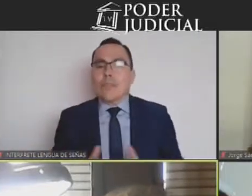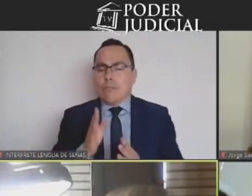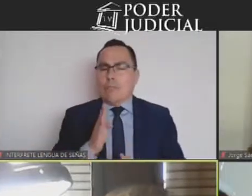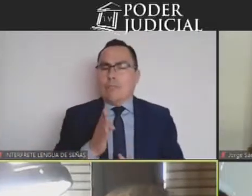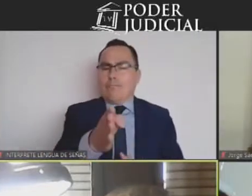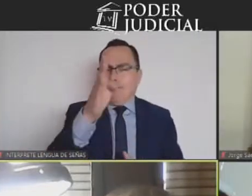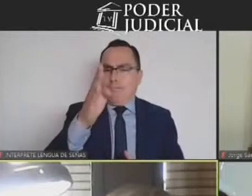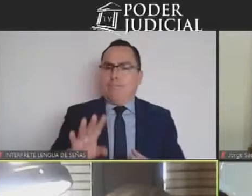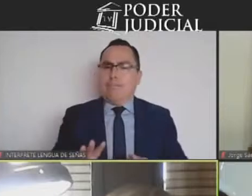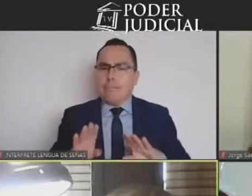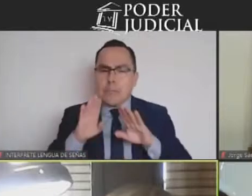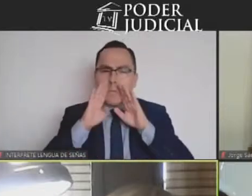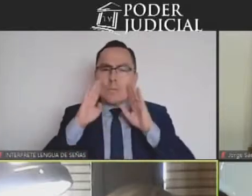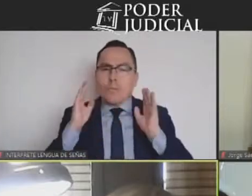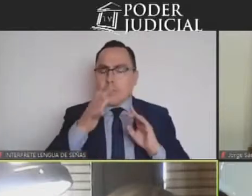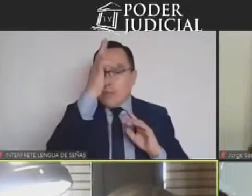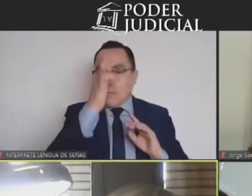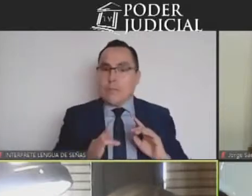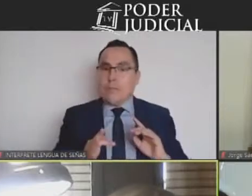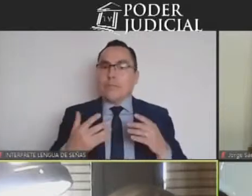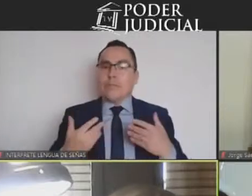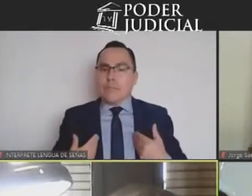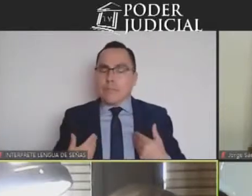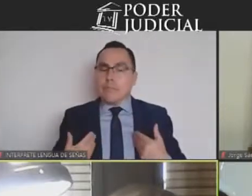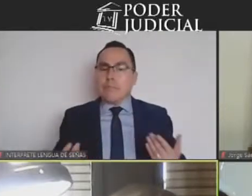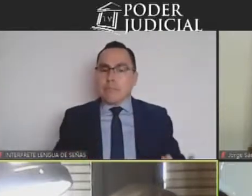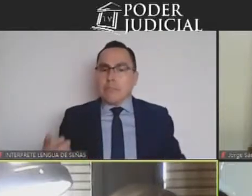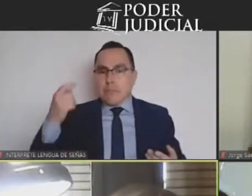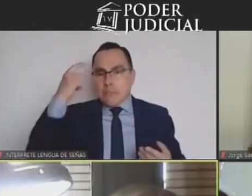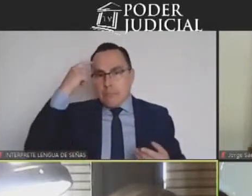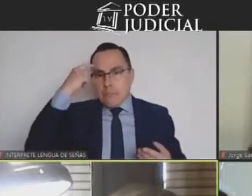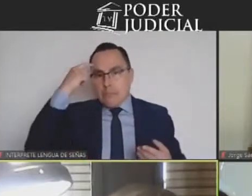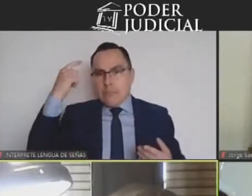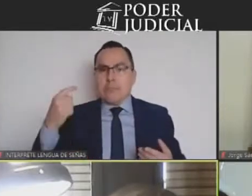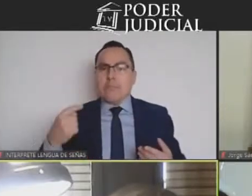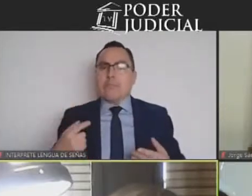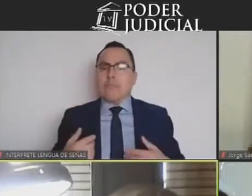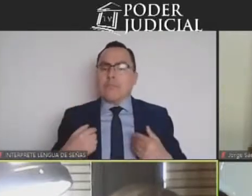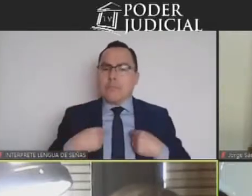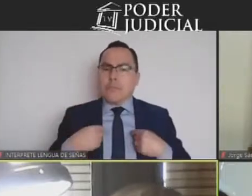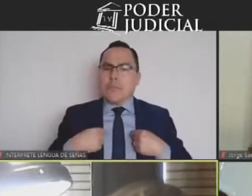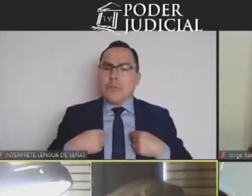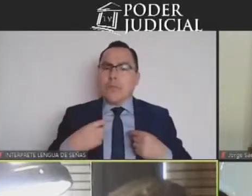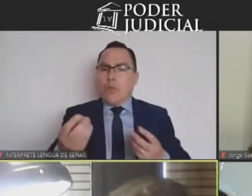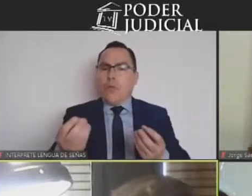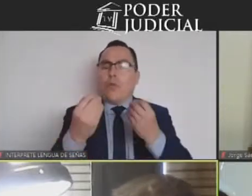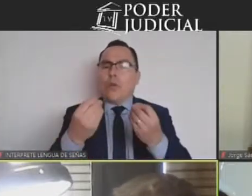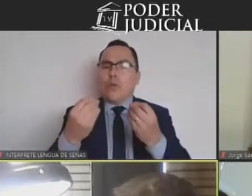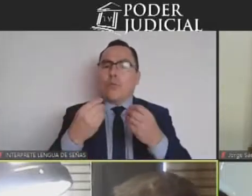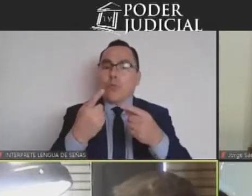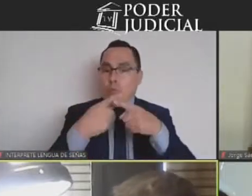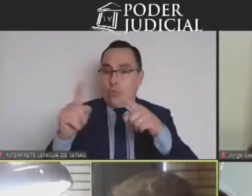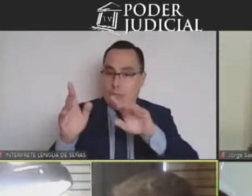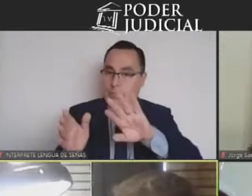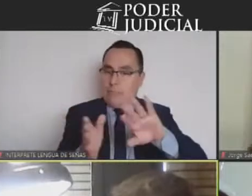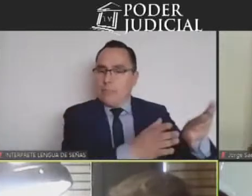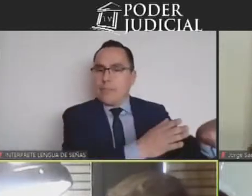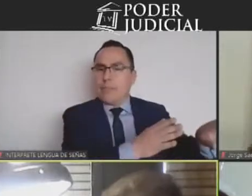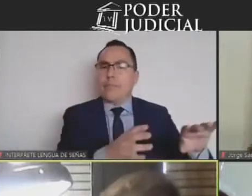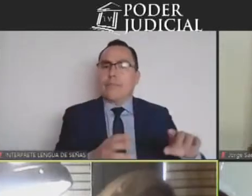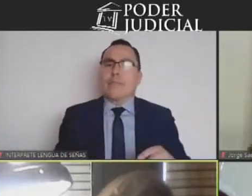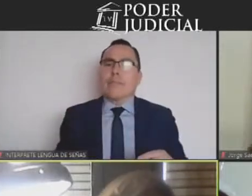rectitud en la función, ¿ya? Y eso me parece muy bueno. Pero